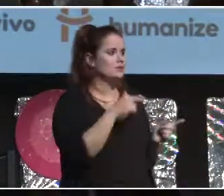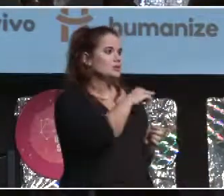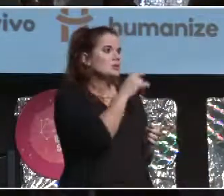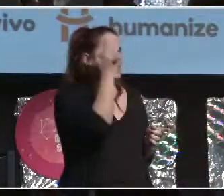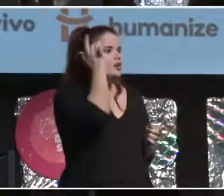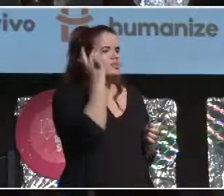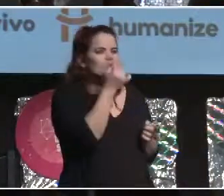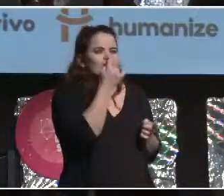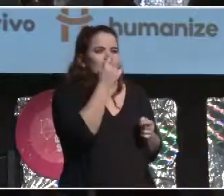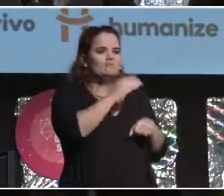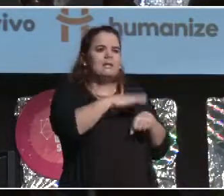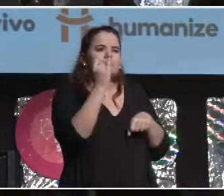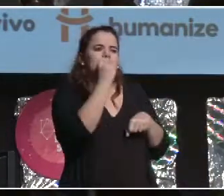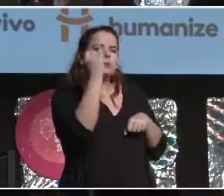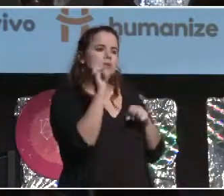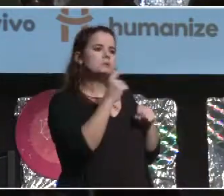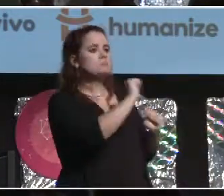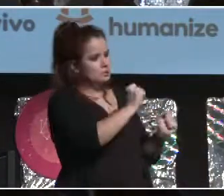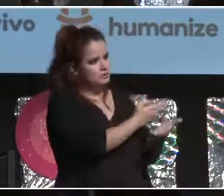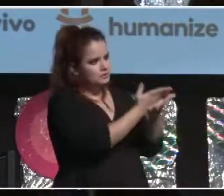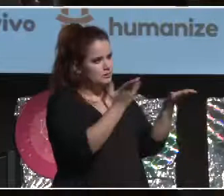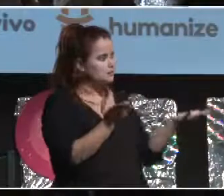quiser trazer em maior destaque.